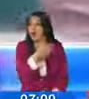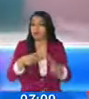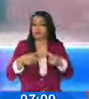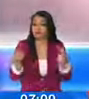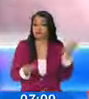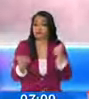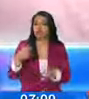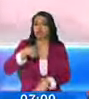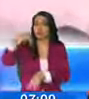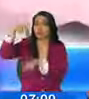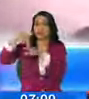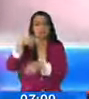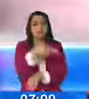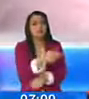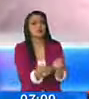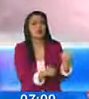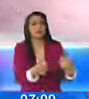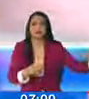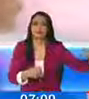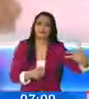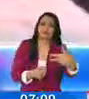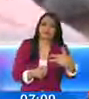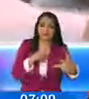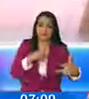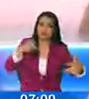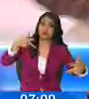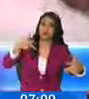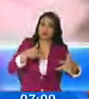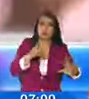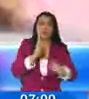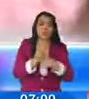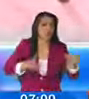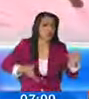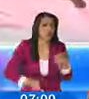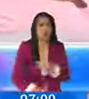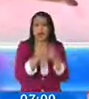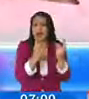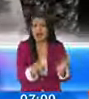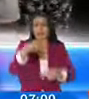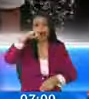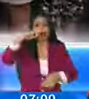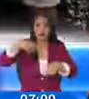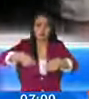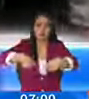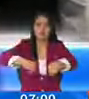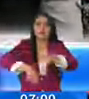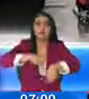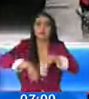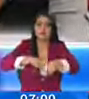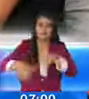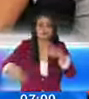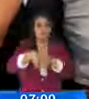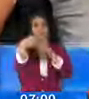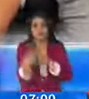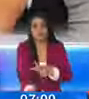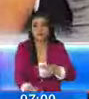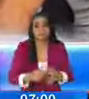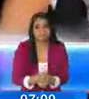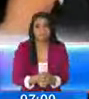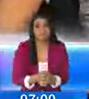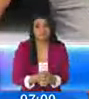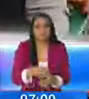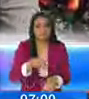quedé en la buseta ahí. ¿Y este carrito dónde venía? Y el carrito venía acá y el furgón los niños quedaron en medio. A pesar del esfuerzo de los paramédicos al tratar